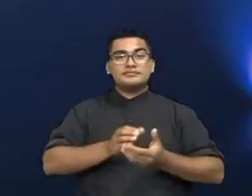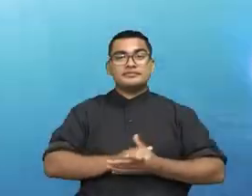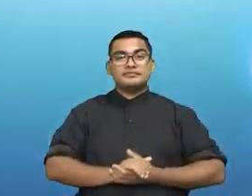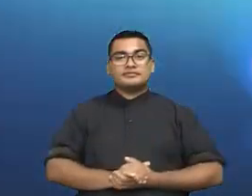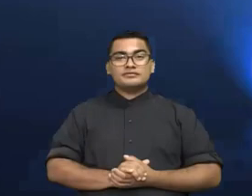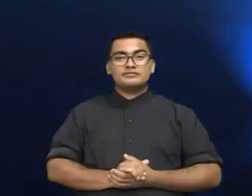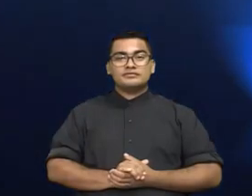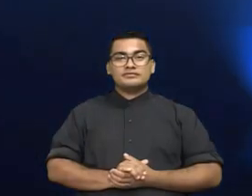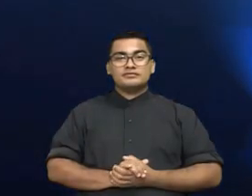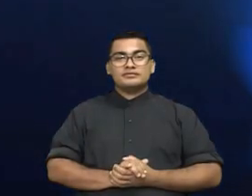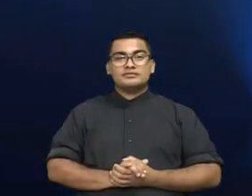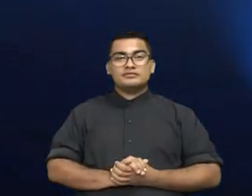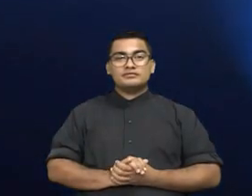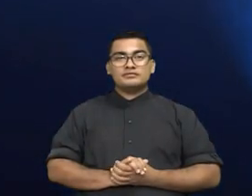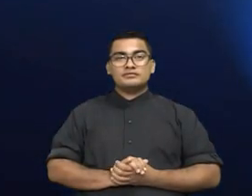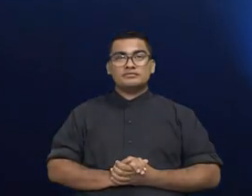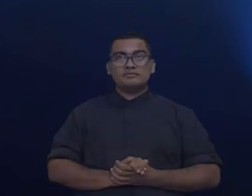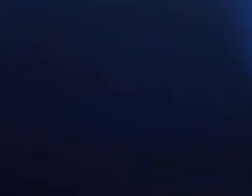florales.